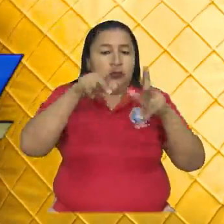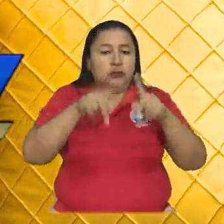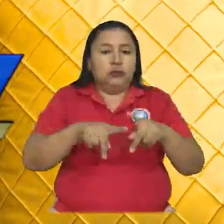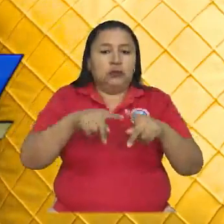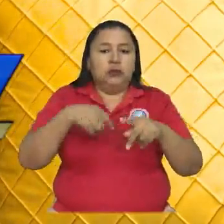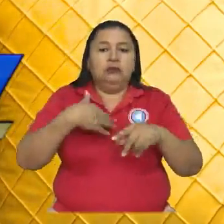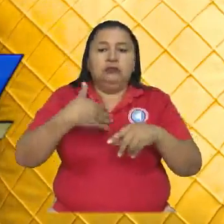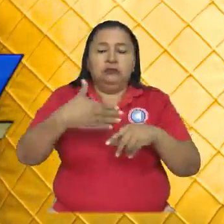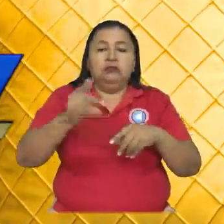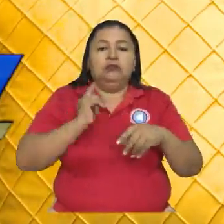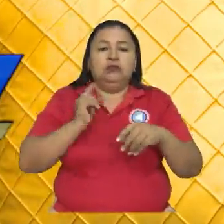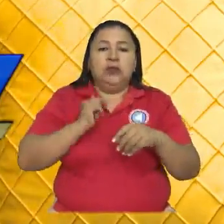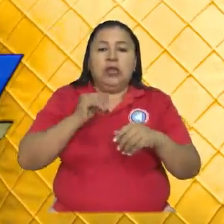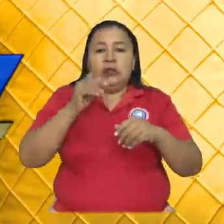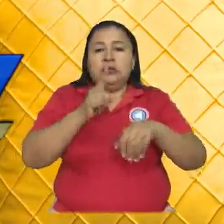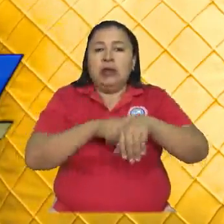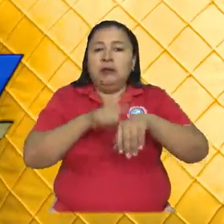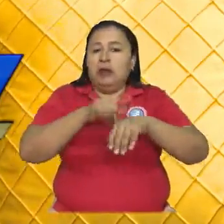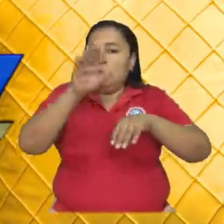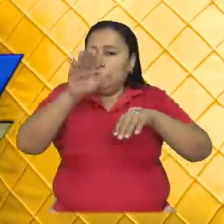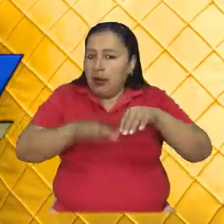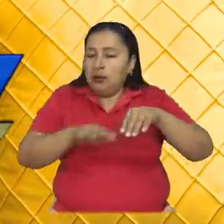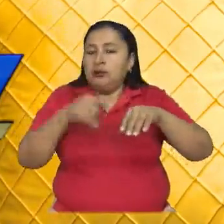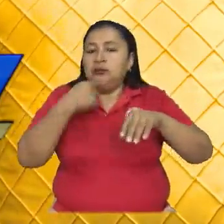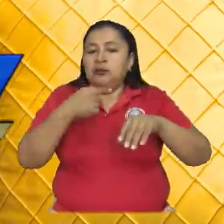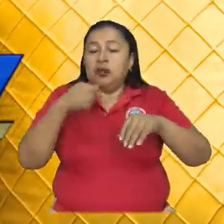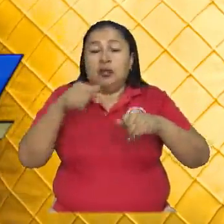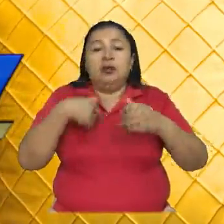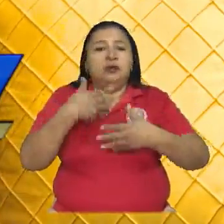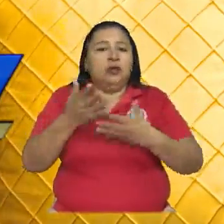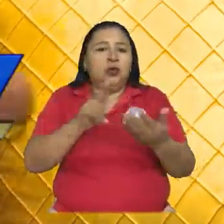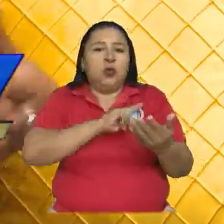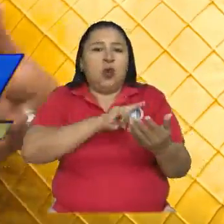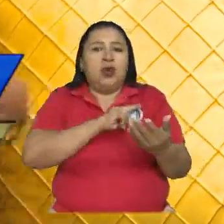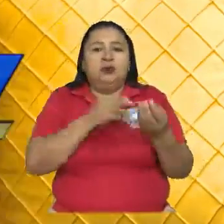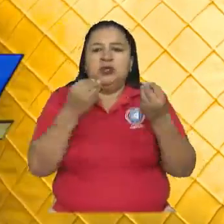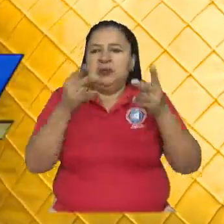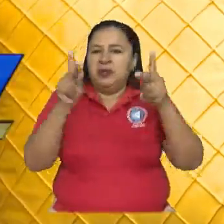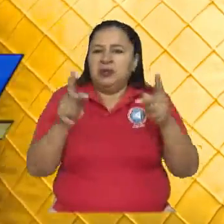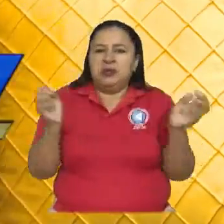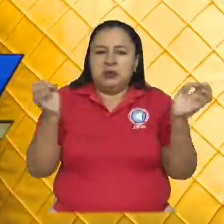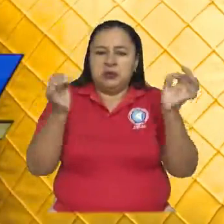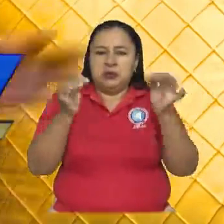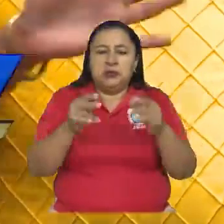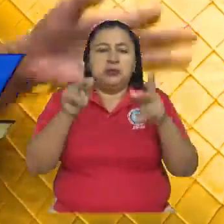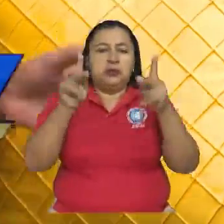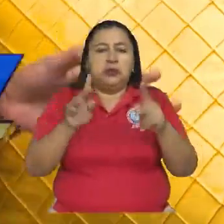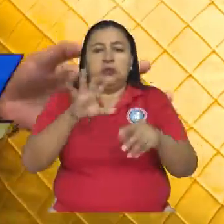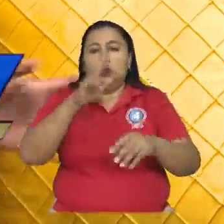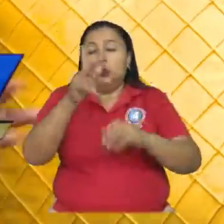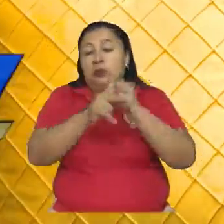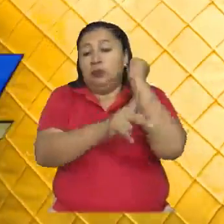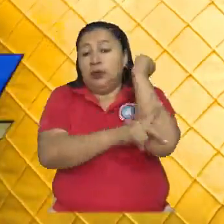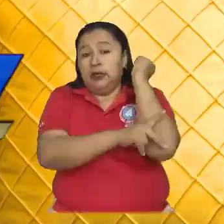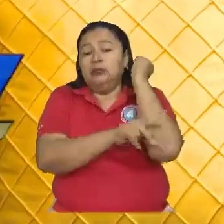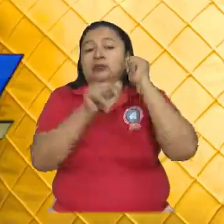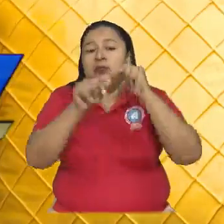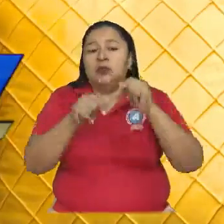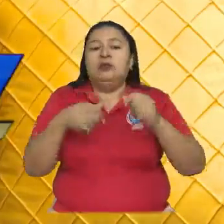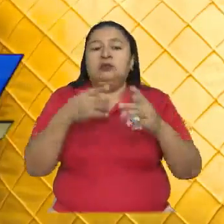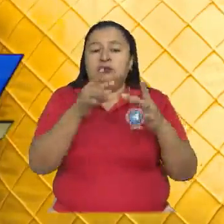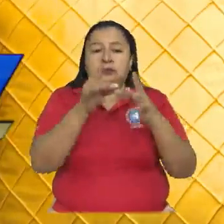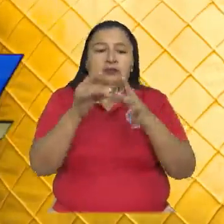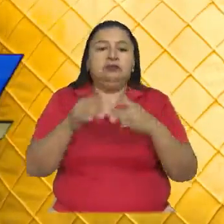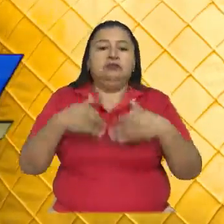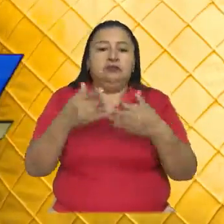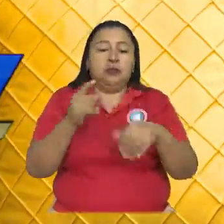temporadas bajas, ¿verdad? Que es cuando no tenés tanta afluencia de turistas de otras nacionalidades. Okay.